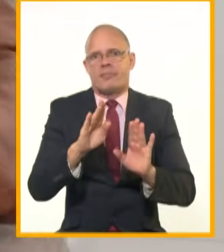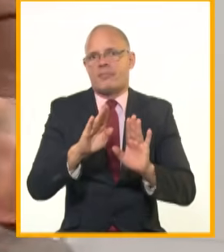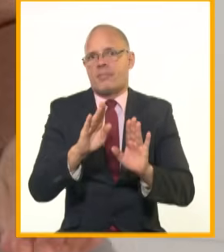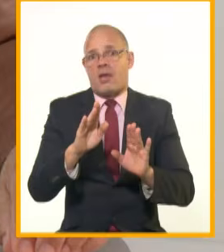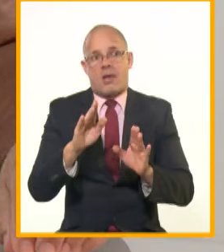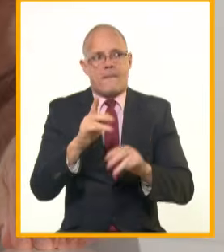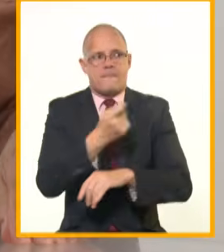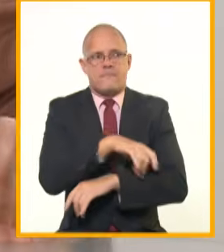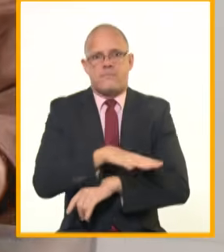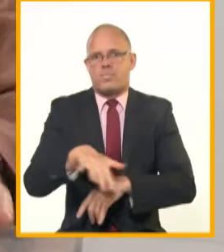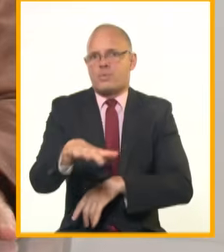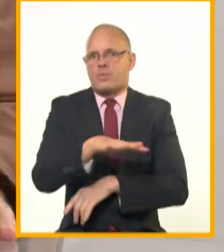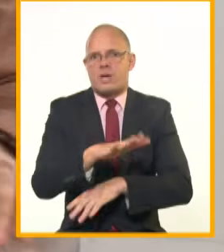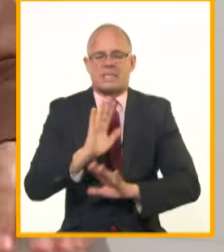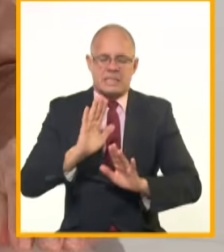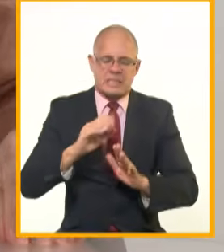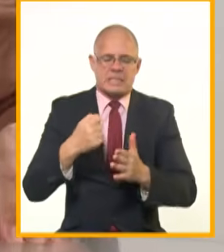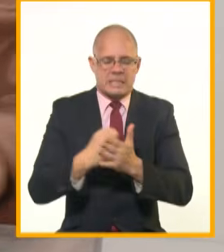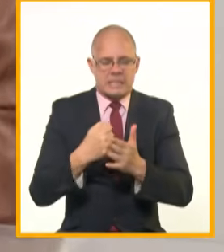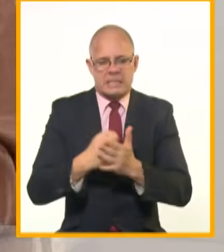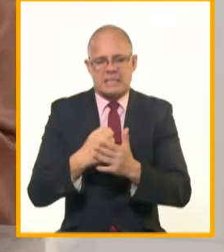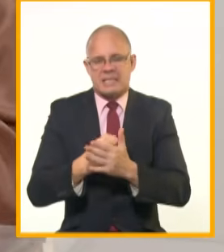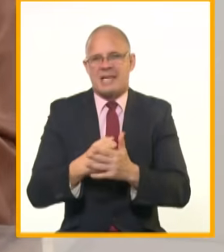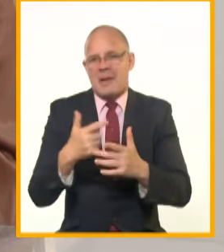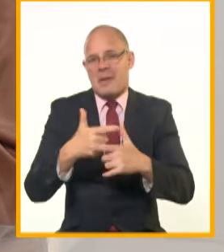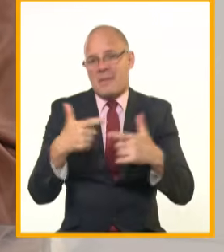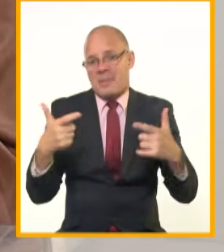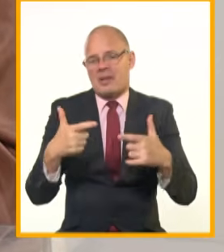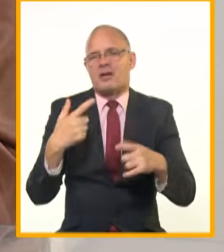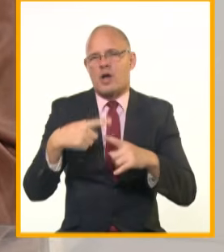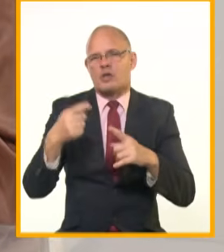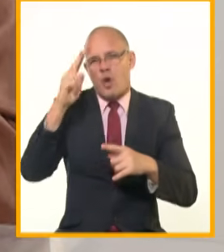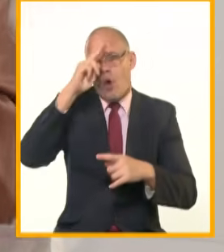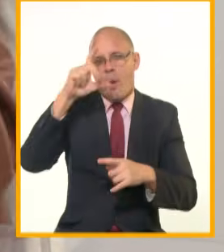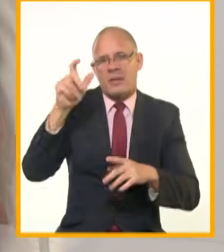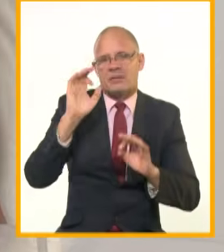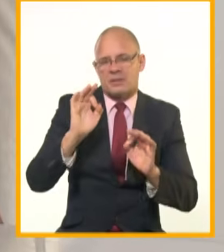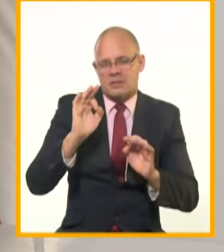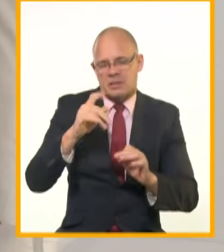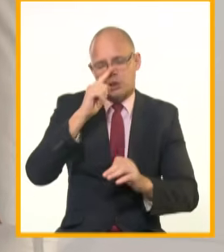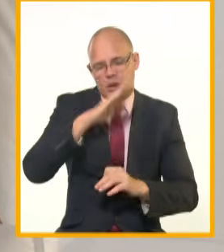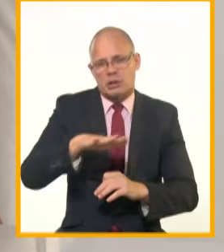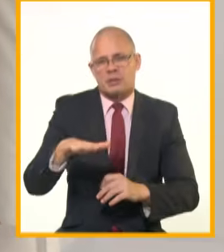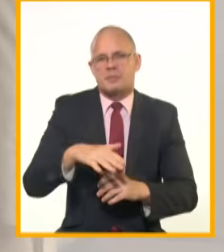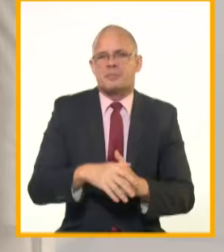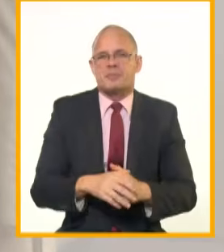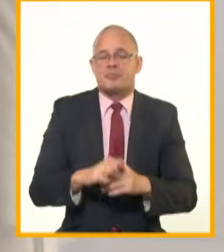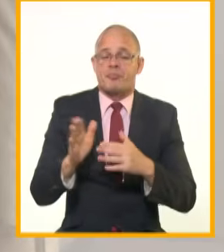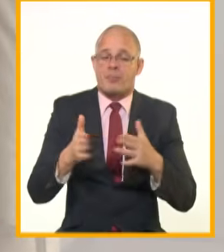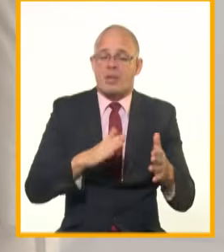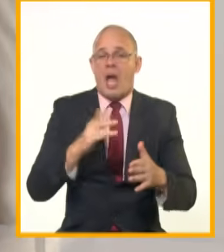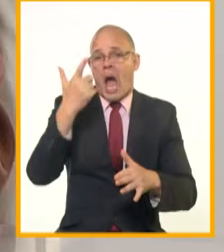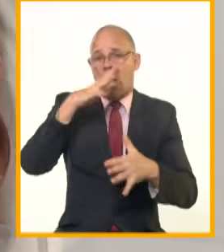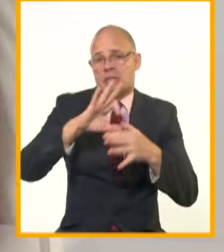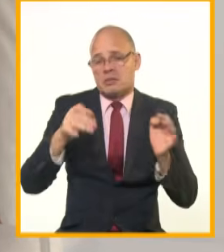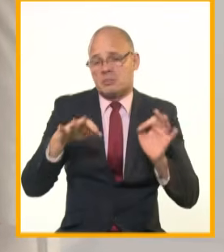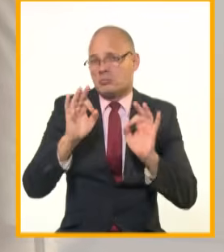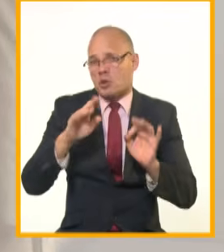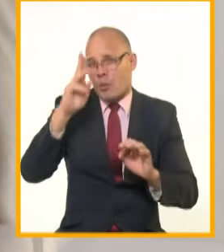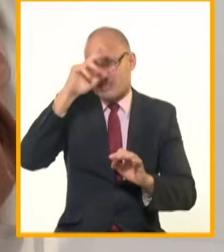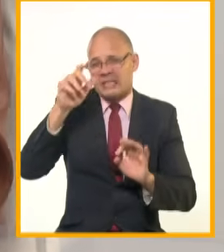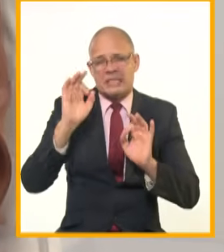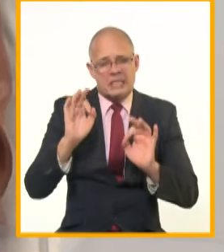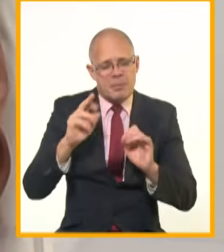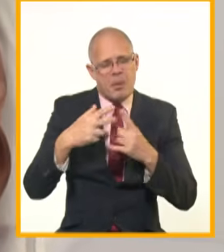seguimos y creamos más condiciones en el hospital infantil. El hospital de Artemisa, todos los años lo hacemos algo. Este